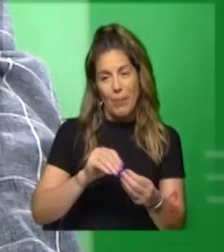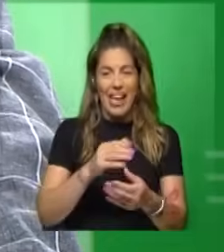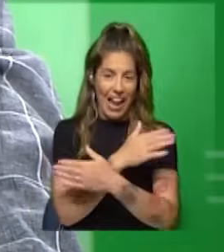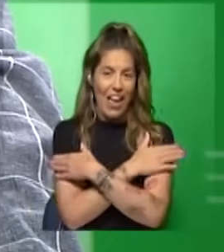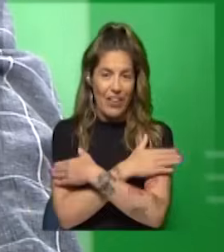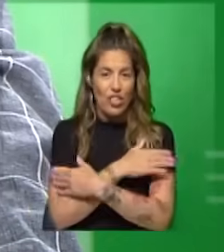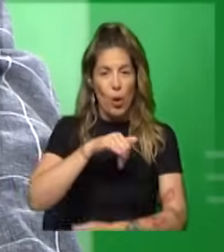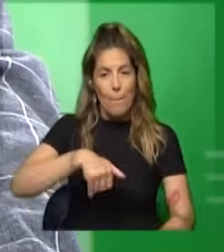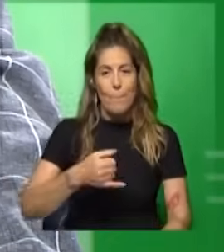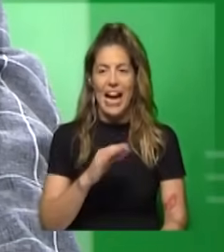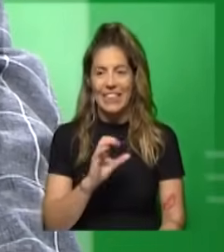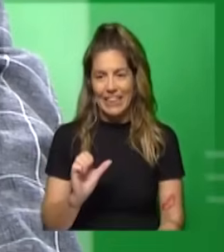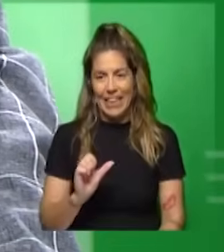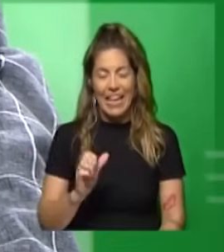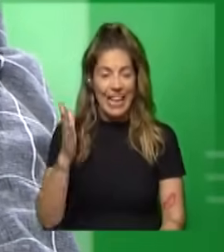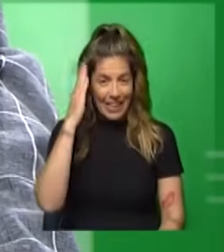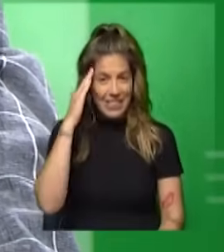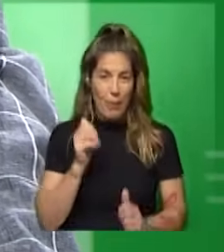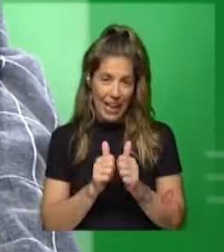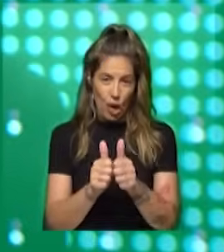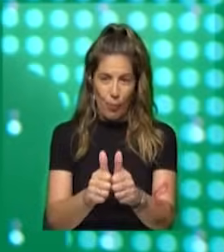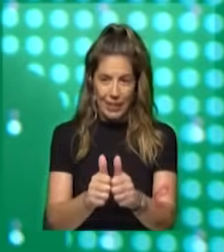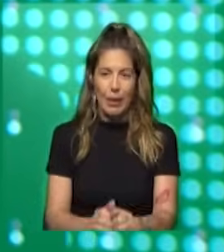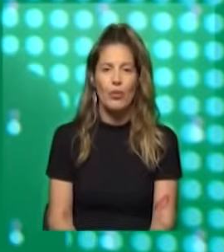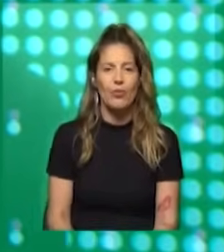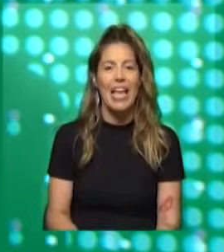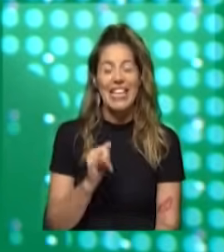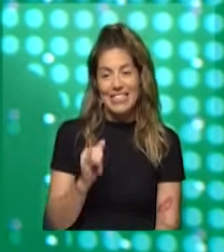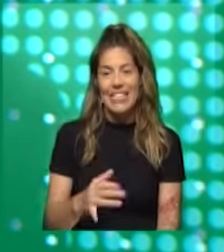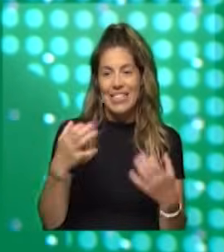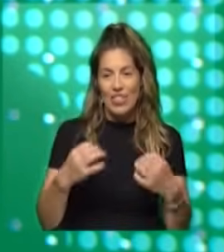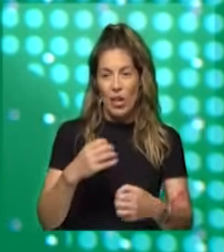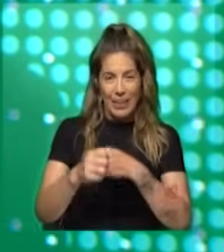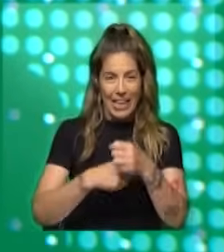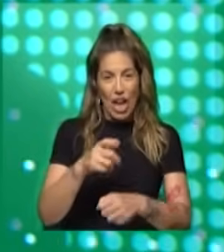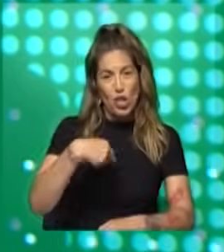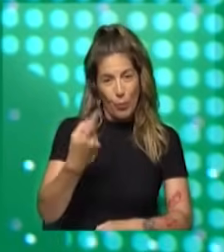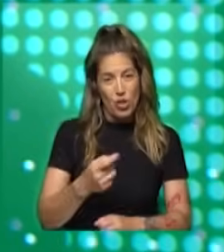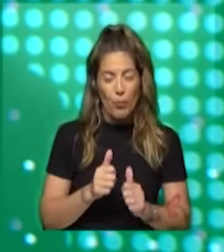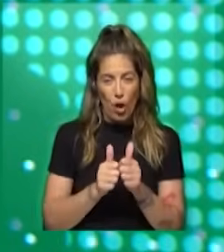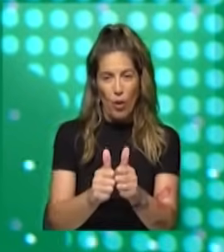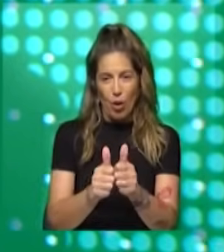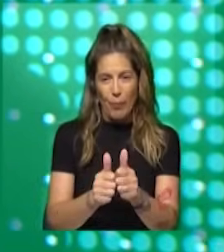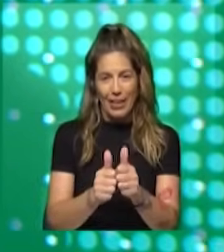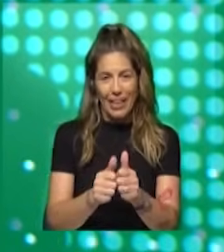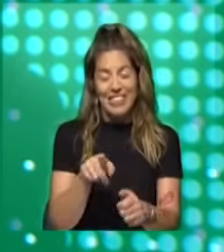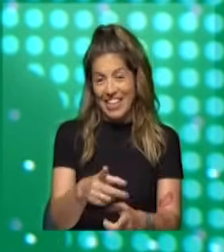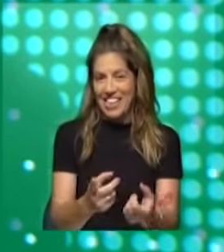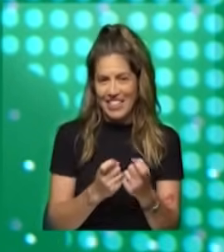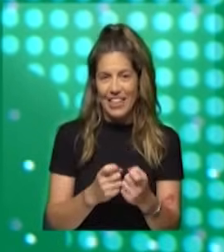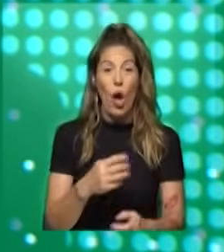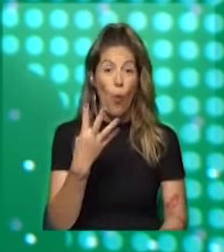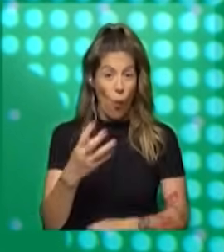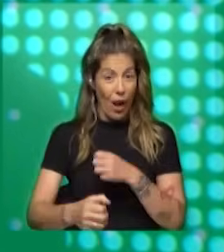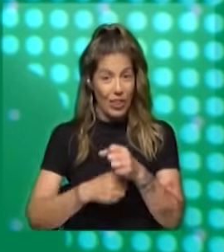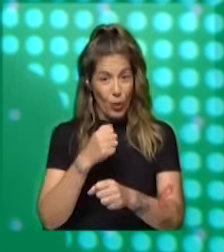Maite y que sepa que estamos con ella. Sí, señor, y que seguramente el año que viene nos va a estar acompañando en el próximo ciclo. El cuarto sería,